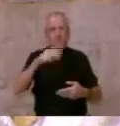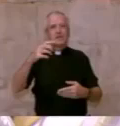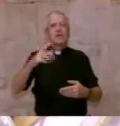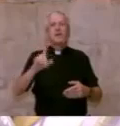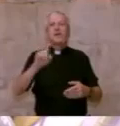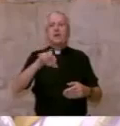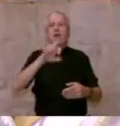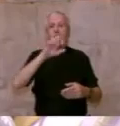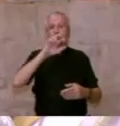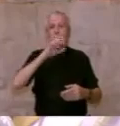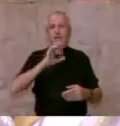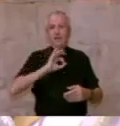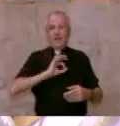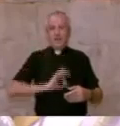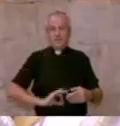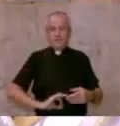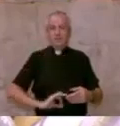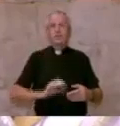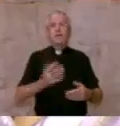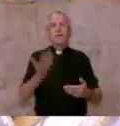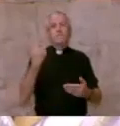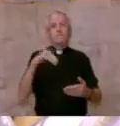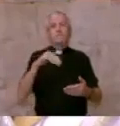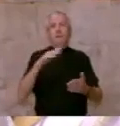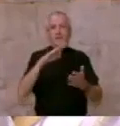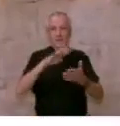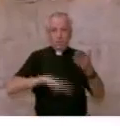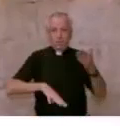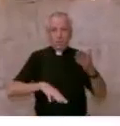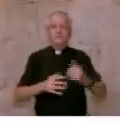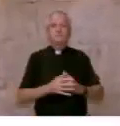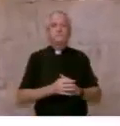el actual cardenal emérito de Barcelona,